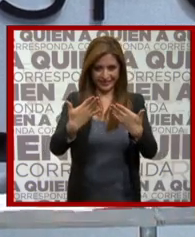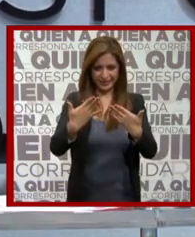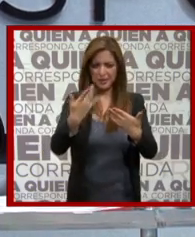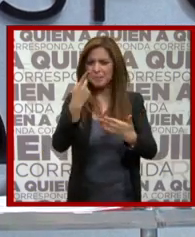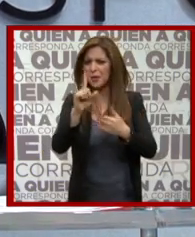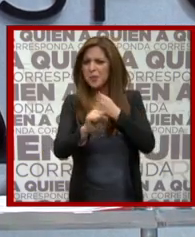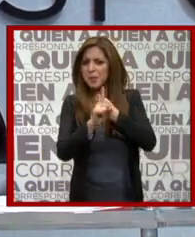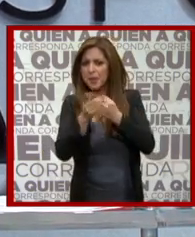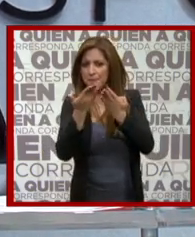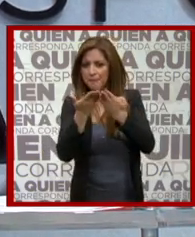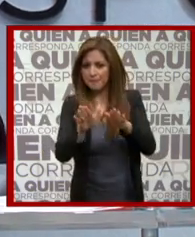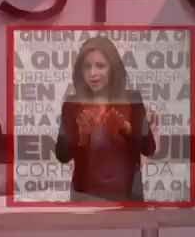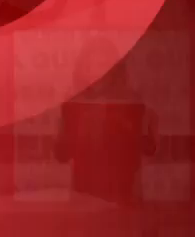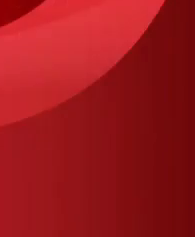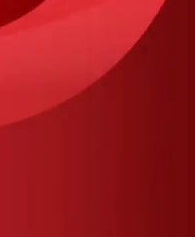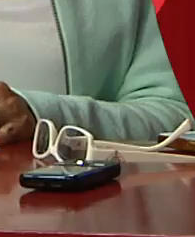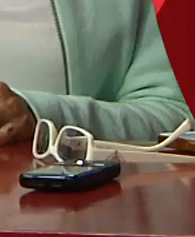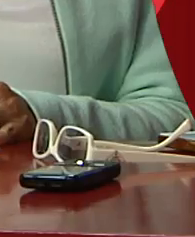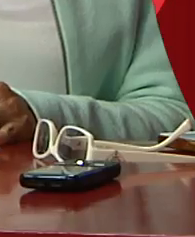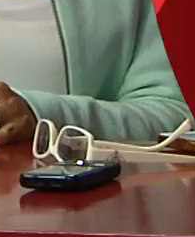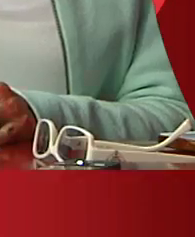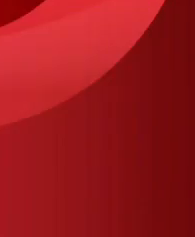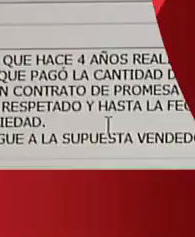problemilla bancario.